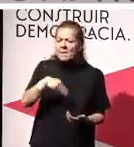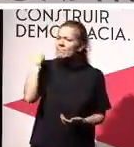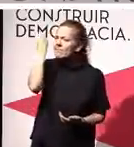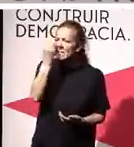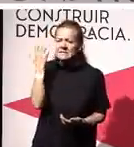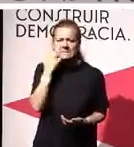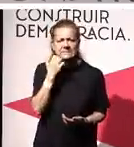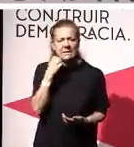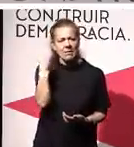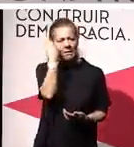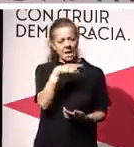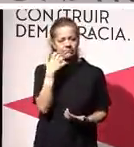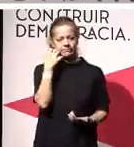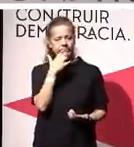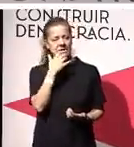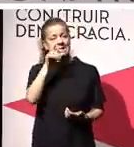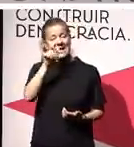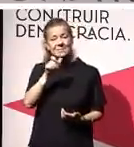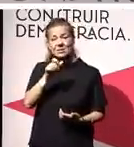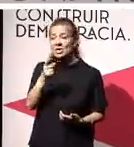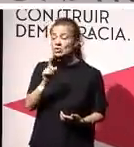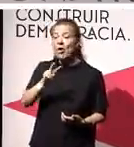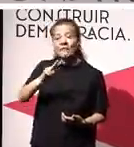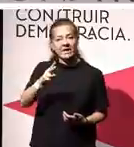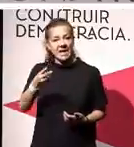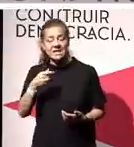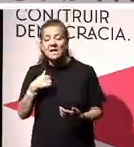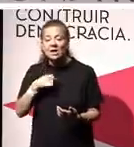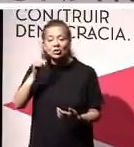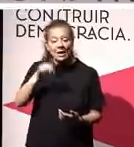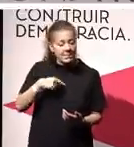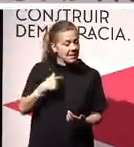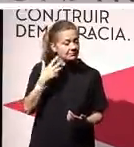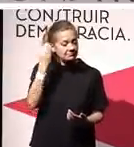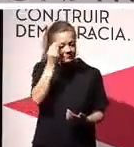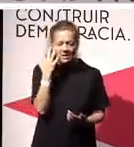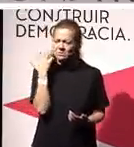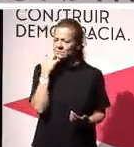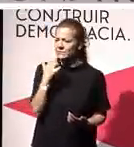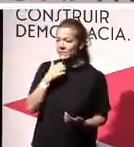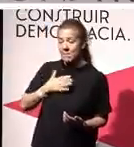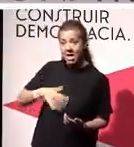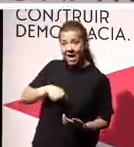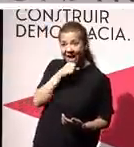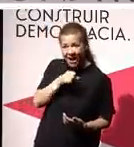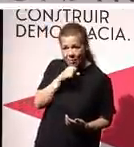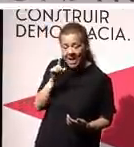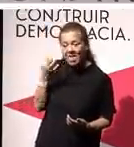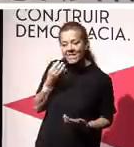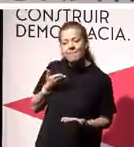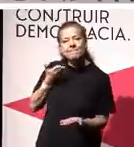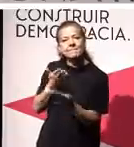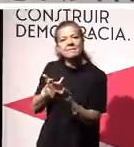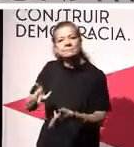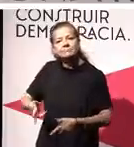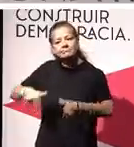en las caras de incomprensión hacia las personas no binarias, de la misma manera que yo miro con incomprensión a mi abuela, que tenía que pedirle permiso a mi